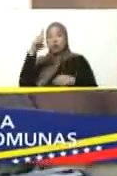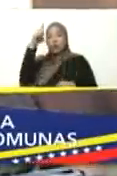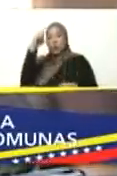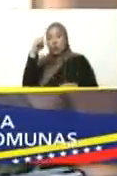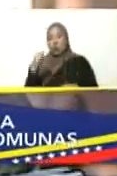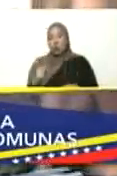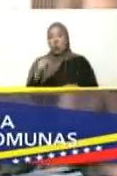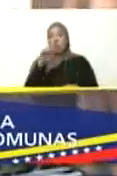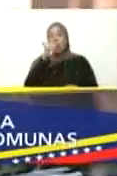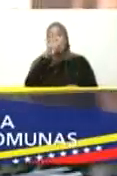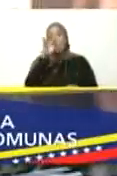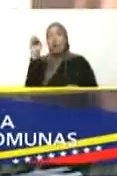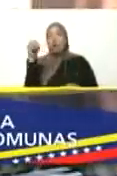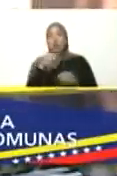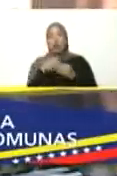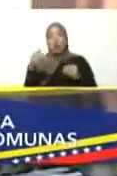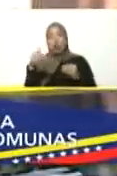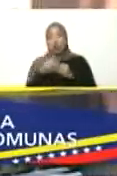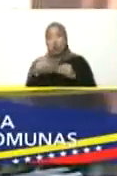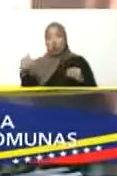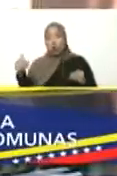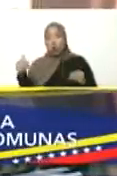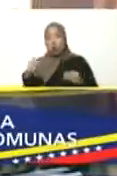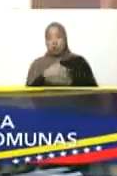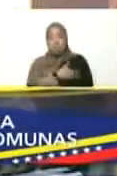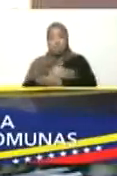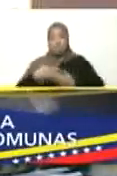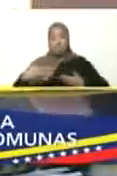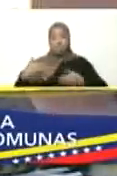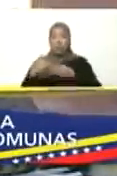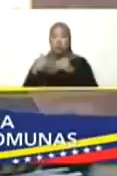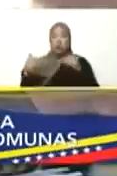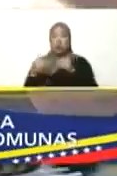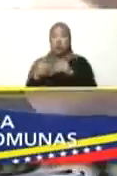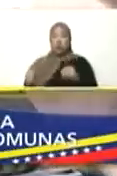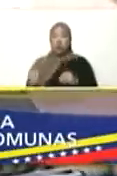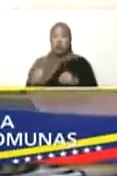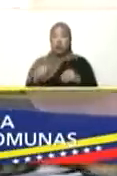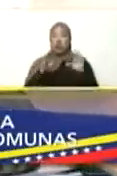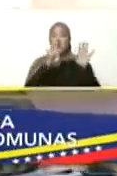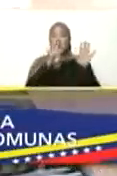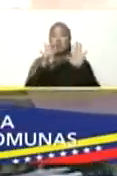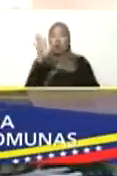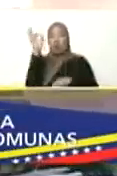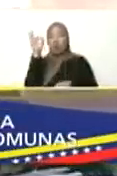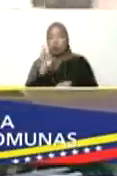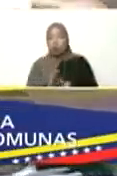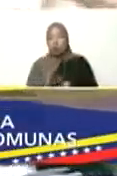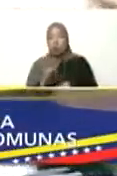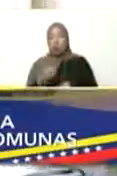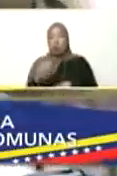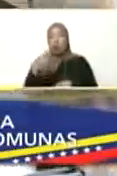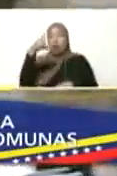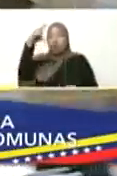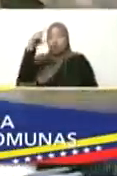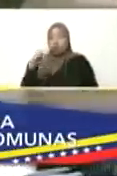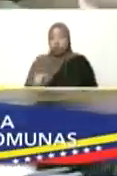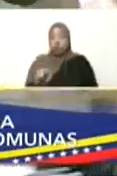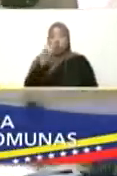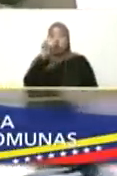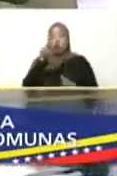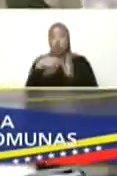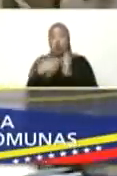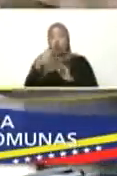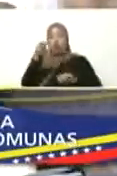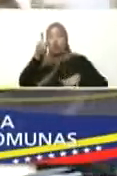400 millones. Perdimos más del 99% del ingreso nacional entre el año